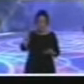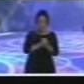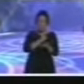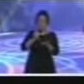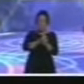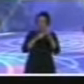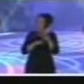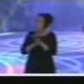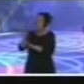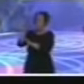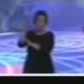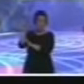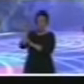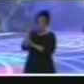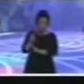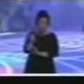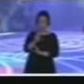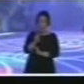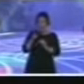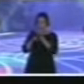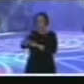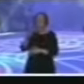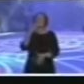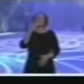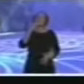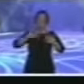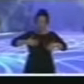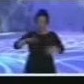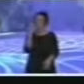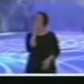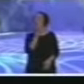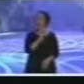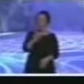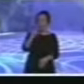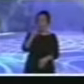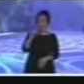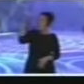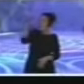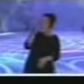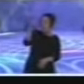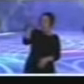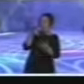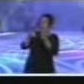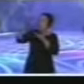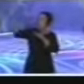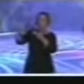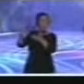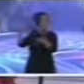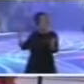visado, y solo entra lo que vengan disfrazados. De donde venimos no hay futuro ni